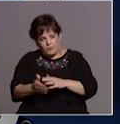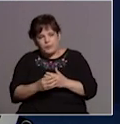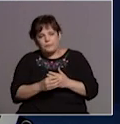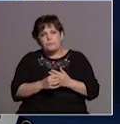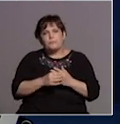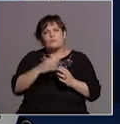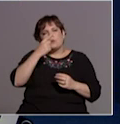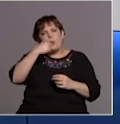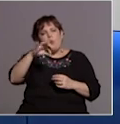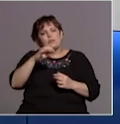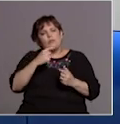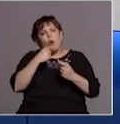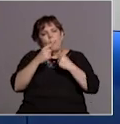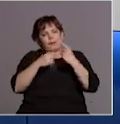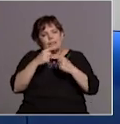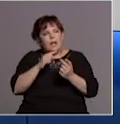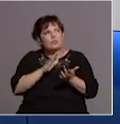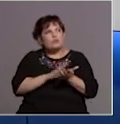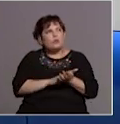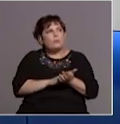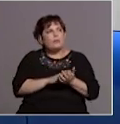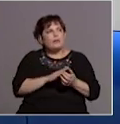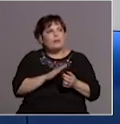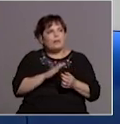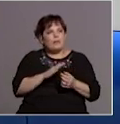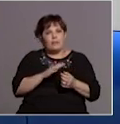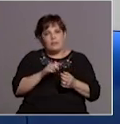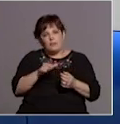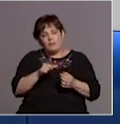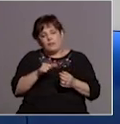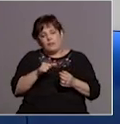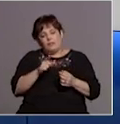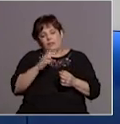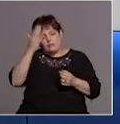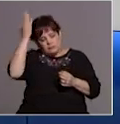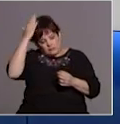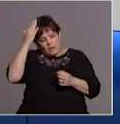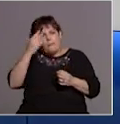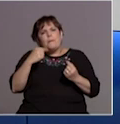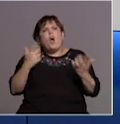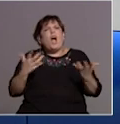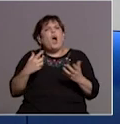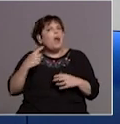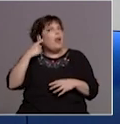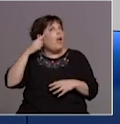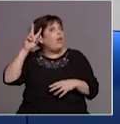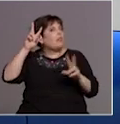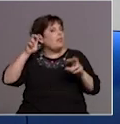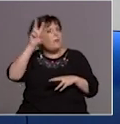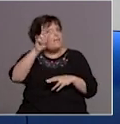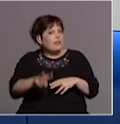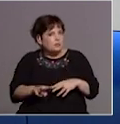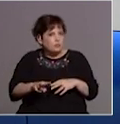último comentario y nos tenemos que ir con respecto a un tema que tiene que ver con la región y compensa y contra lo que está pasando en estos momentos en